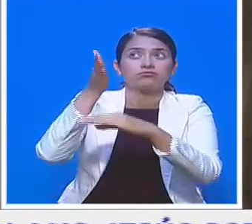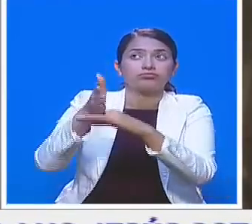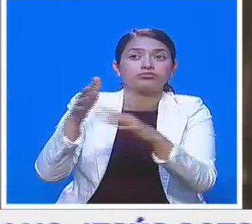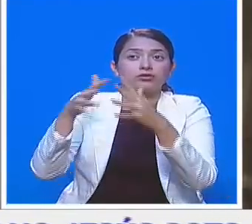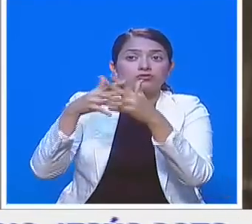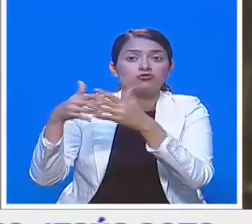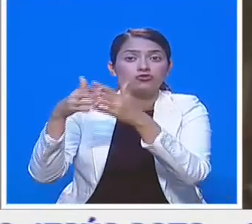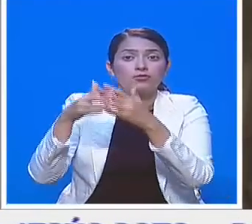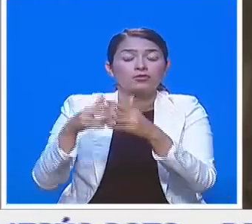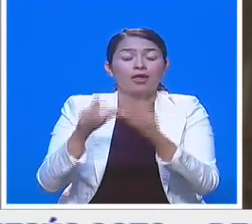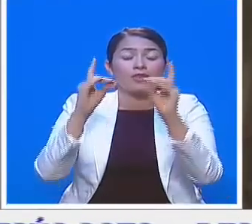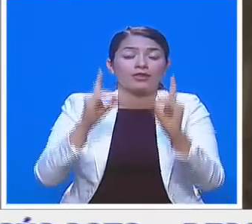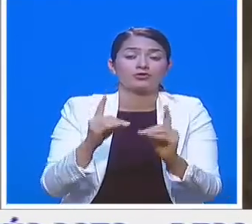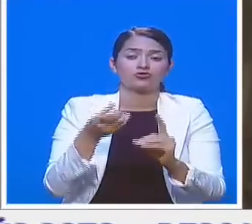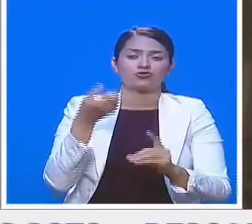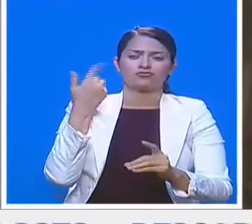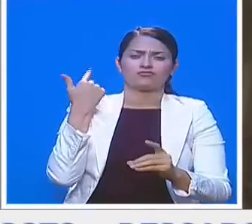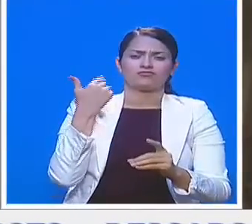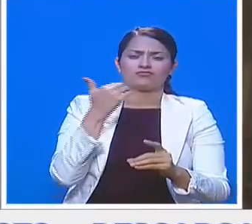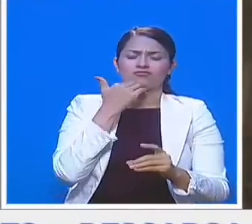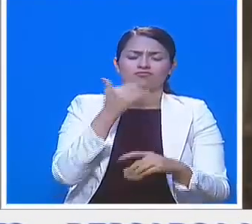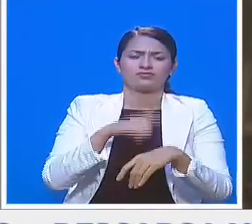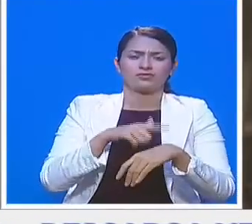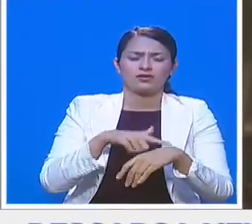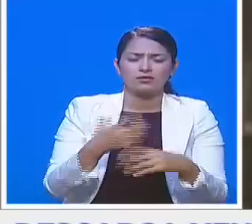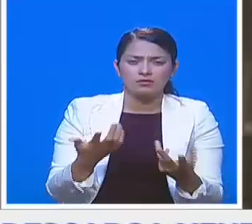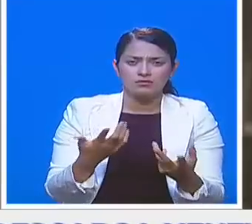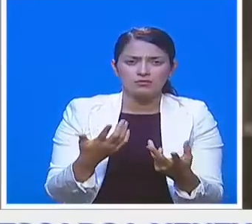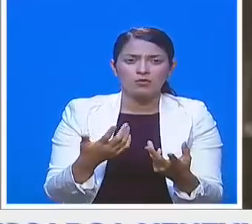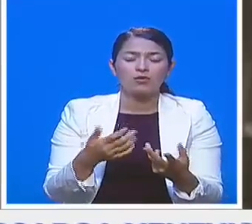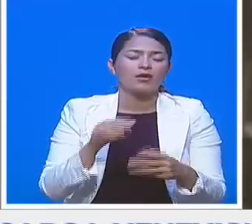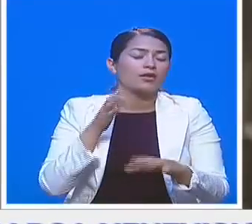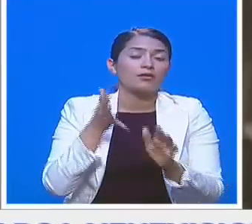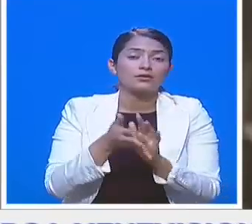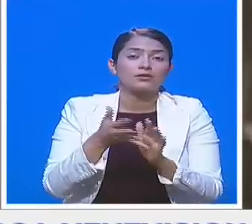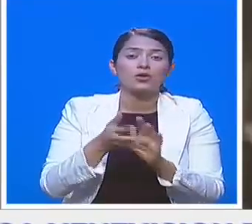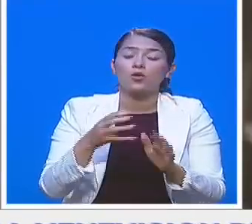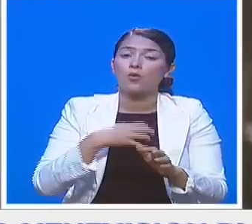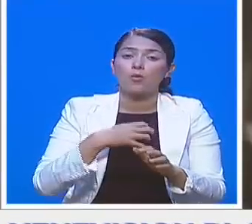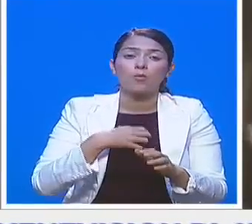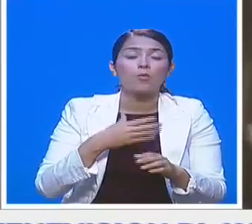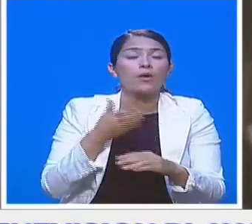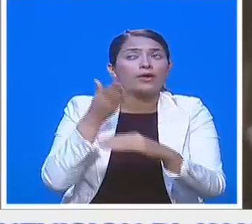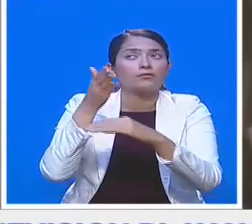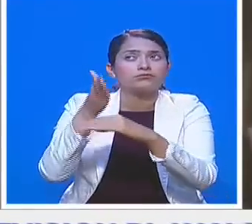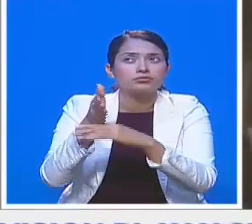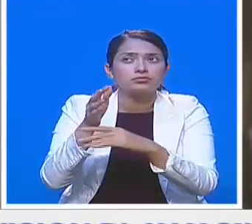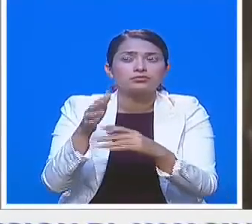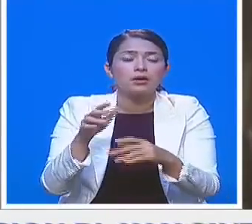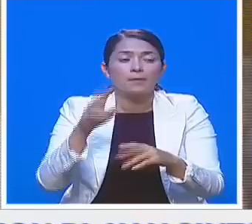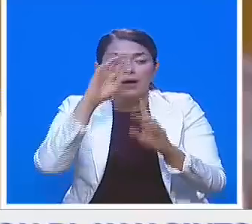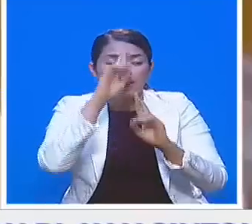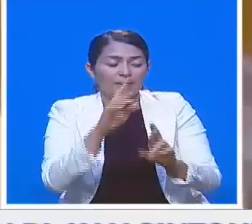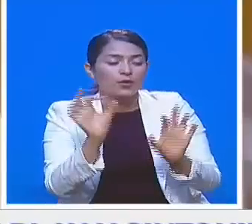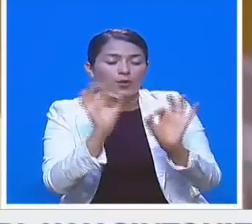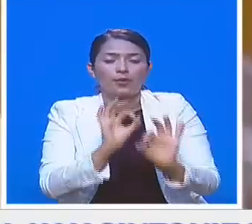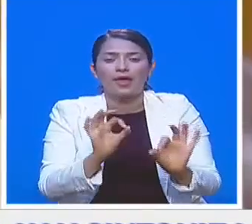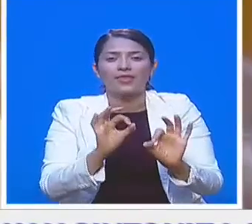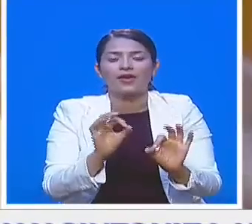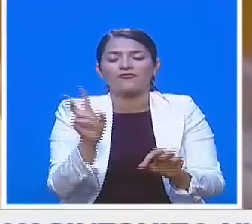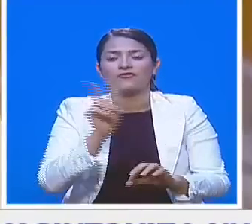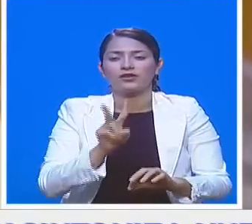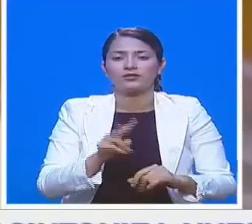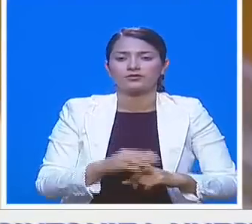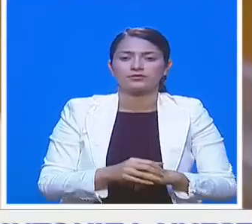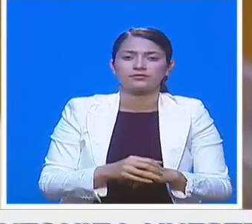emitida hace pocos días, donde advierte que en ese país no se garantizan las condiciones mínimas de respeto. Asimismo, el